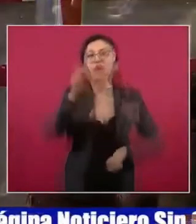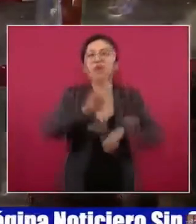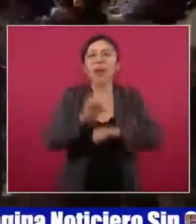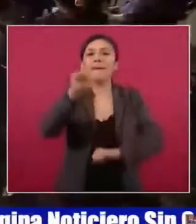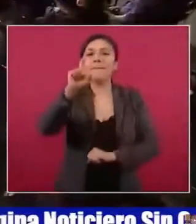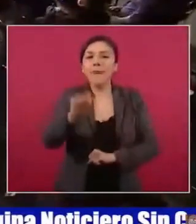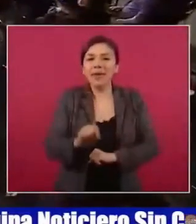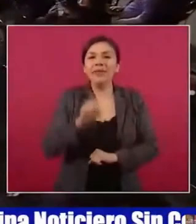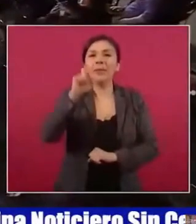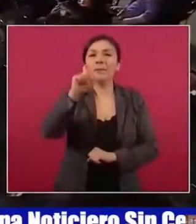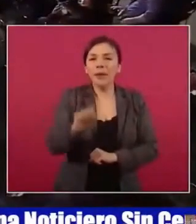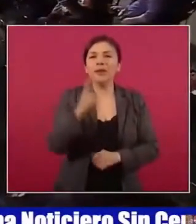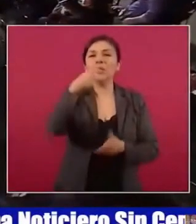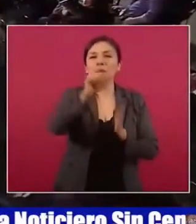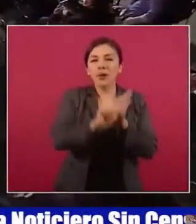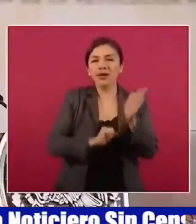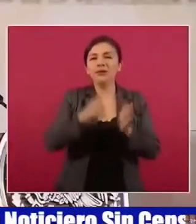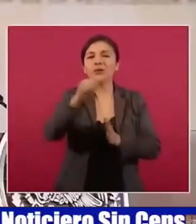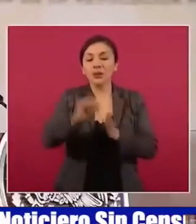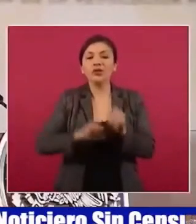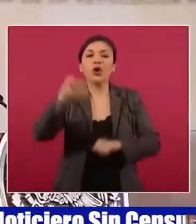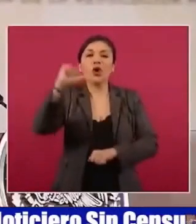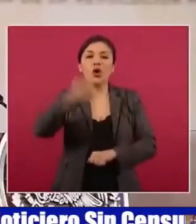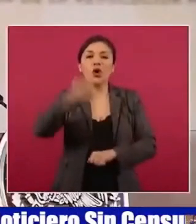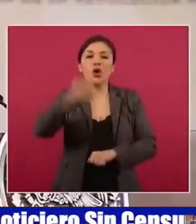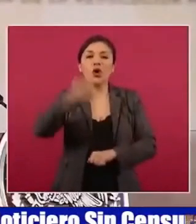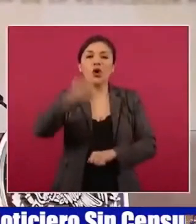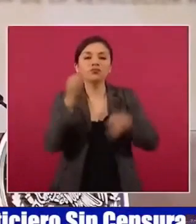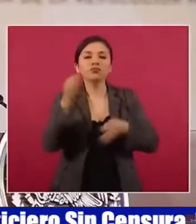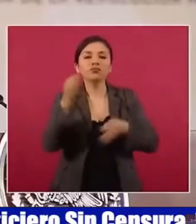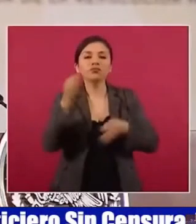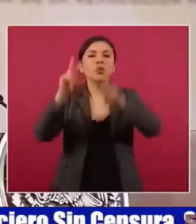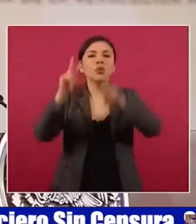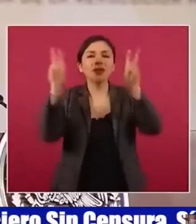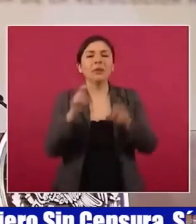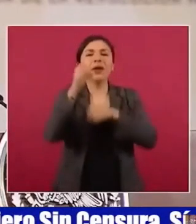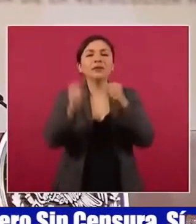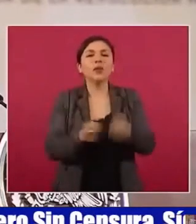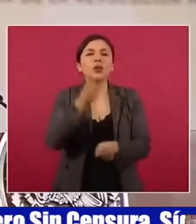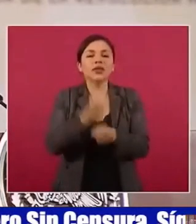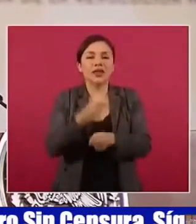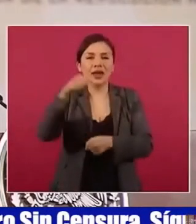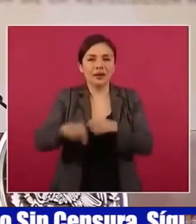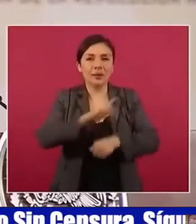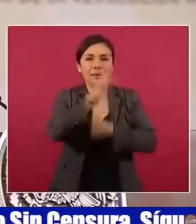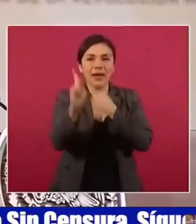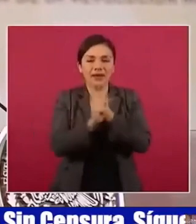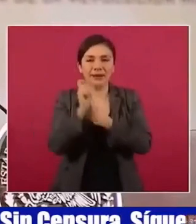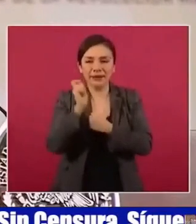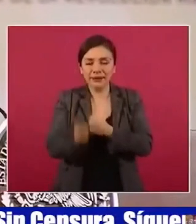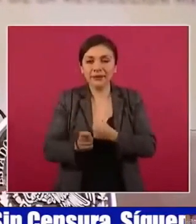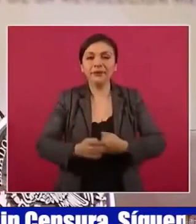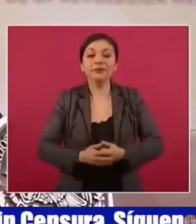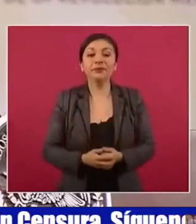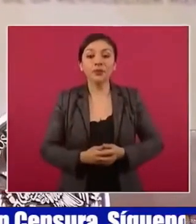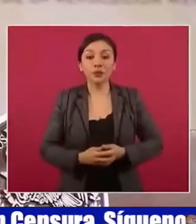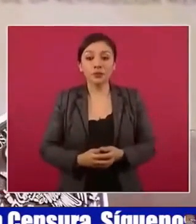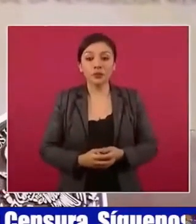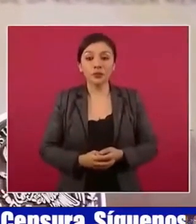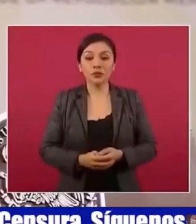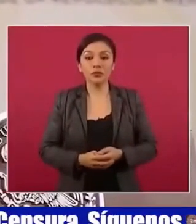que es mentira lo que dicen desde la politiquería en la oposición, que el presidente ha